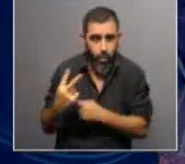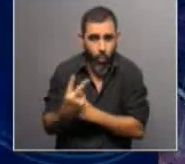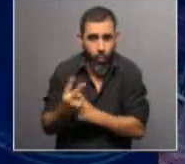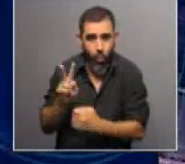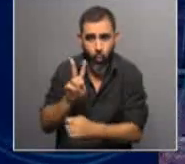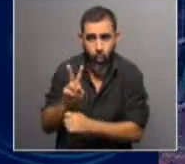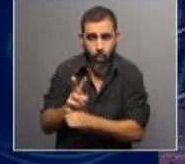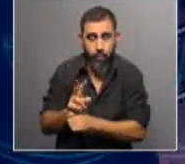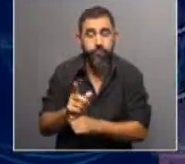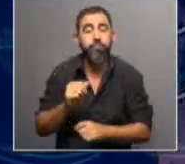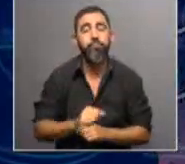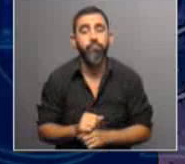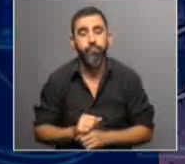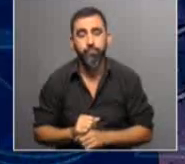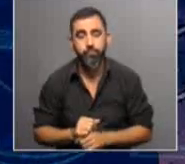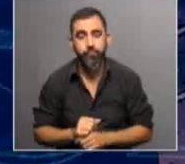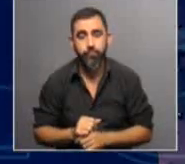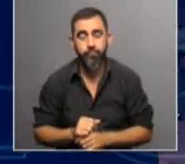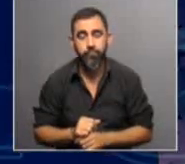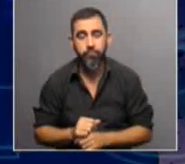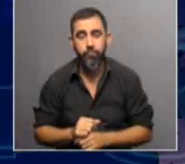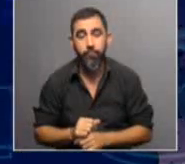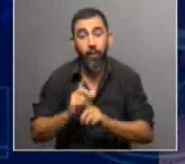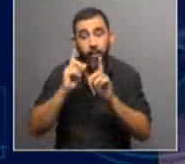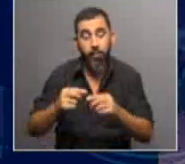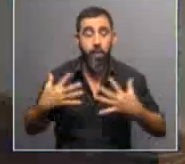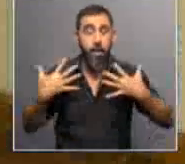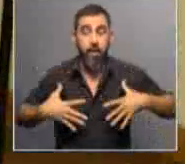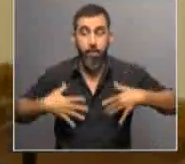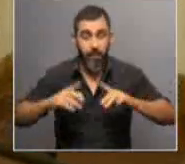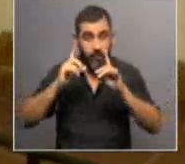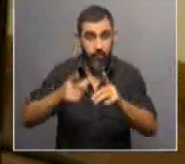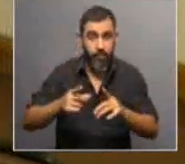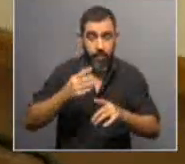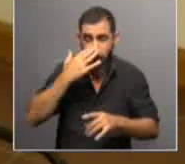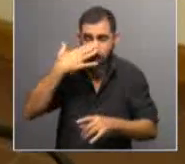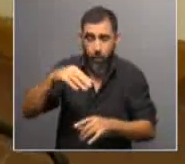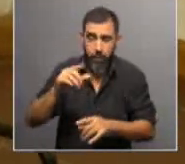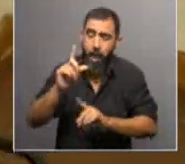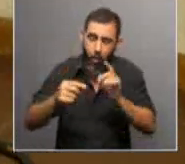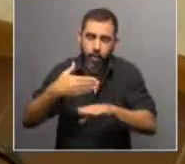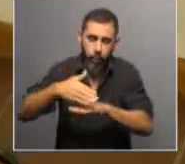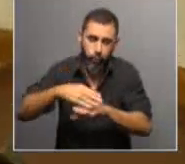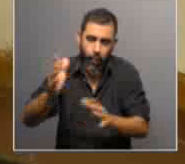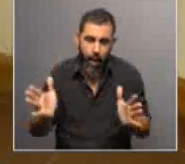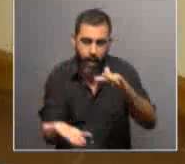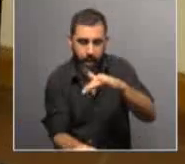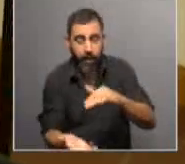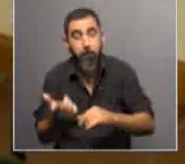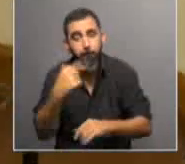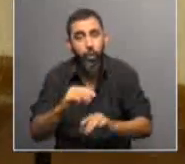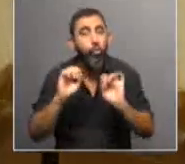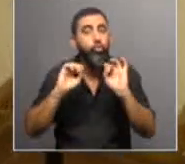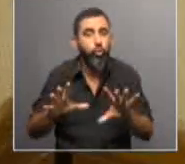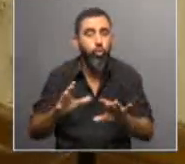las remeras, si podés ver para allá, Badel, estamos con las últimas. Bueno, queda alguna más en una caja, pero